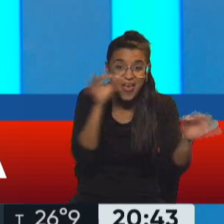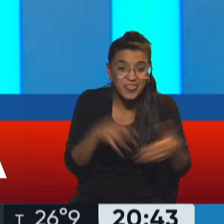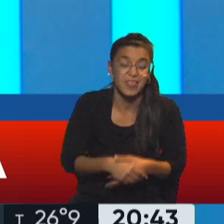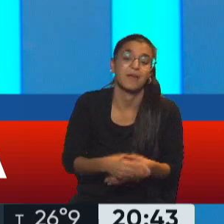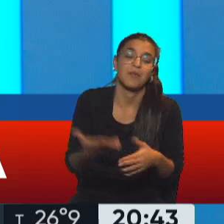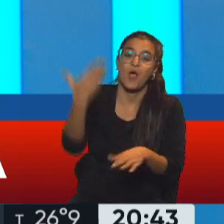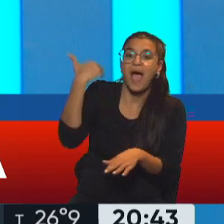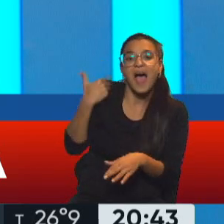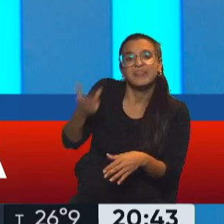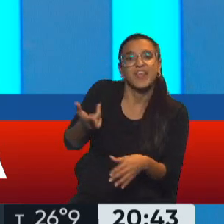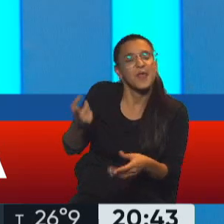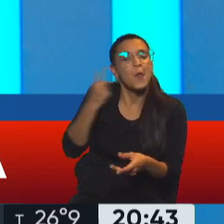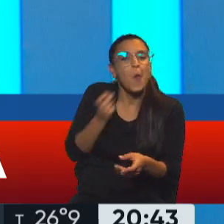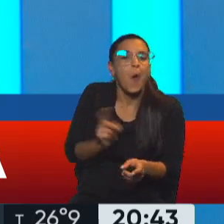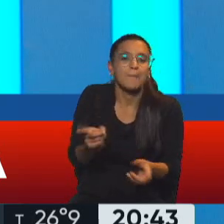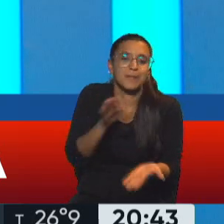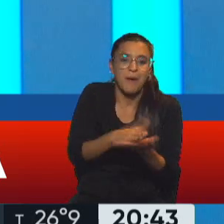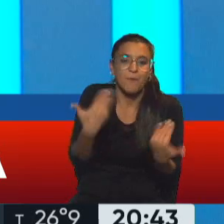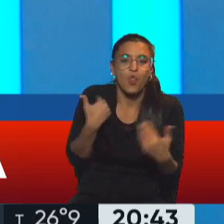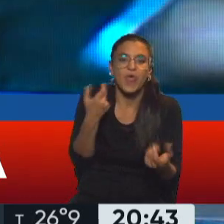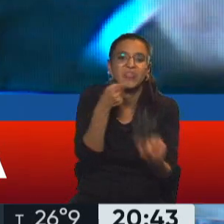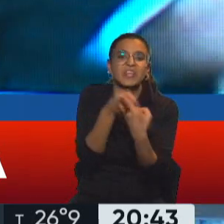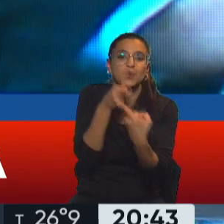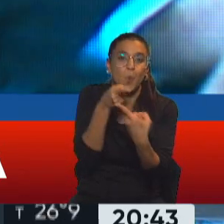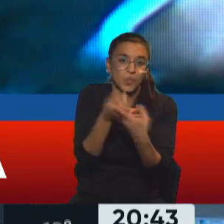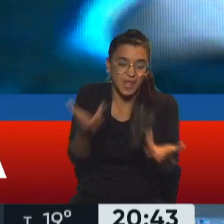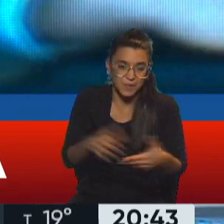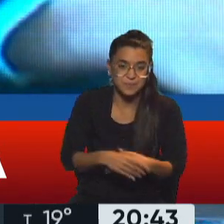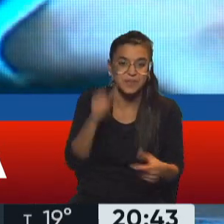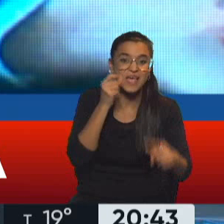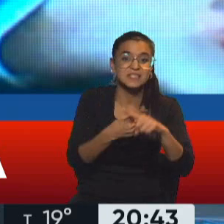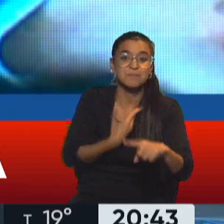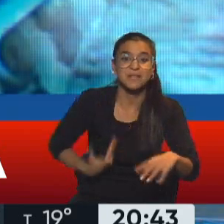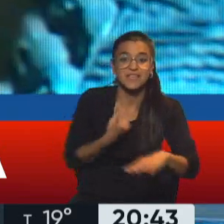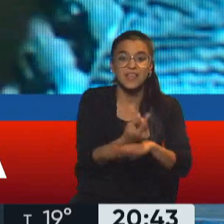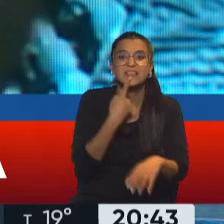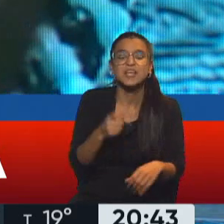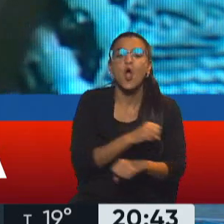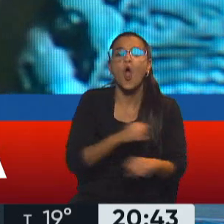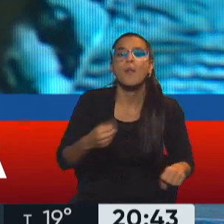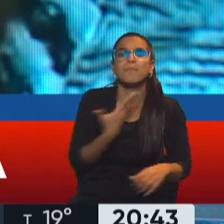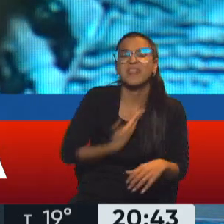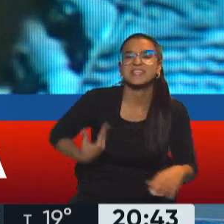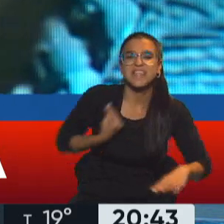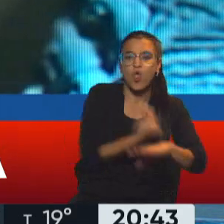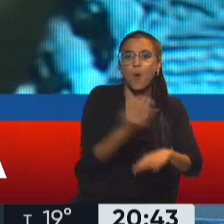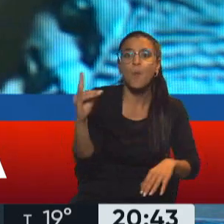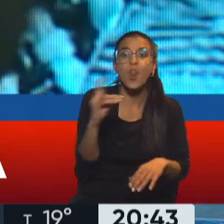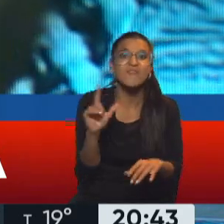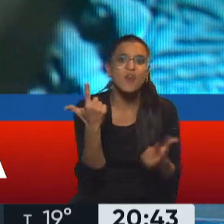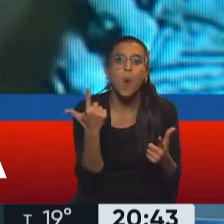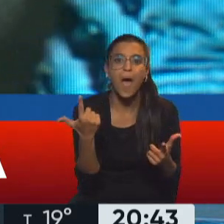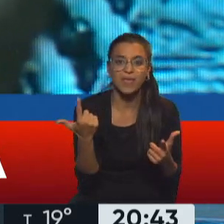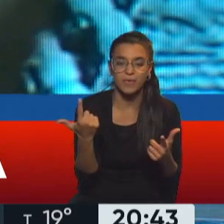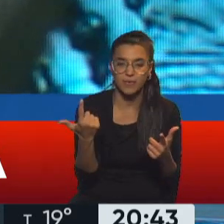formación intelectual para Bueno, a ver, discutirlo. Tampoco la se tiene. sentó un expresidente que dijo no hubo un golpe de Estado en Bolivia, por lo tanto